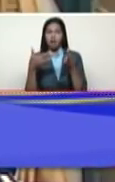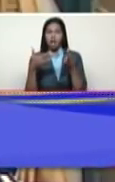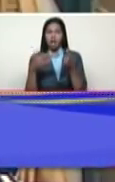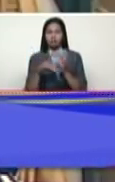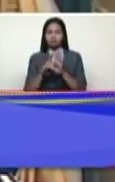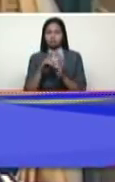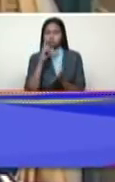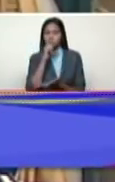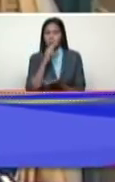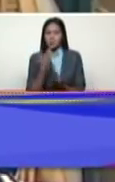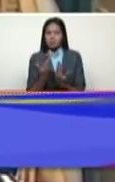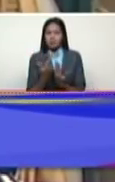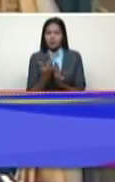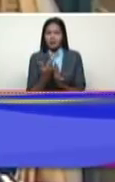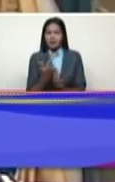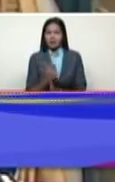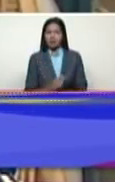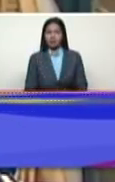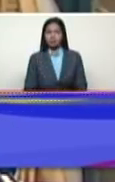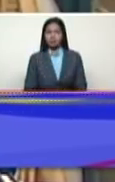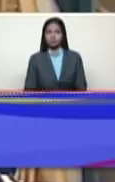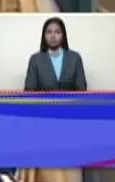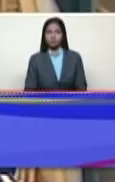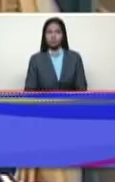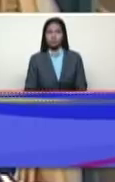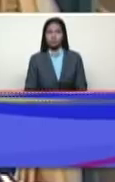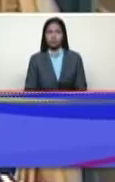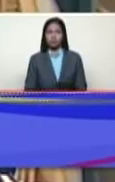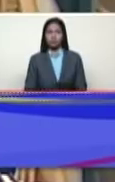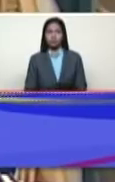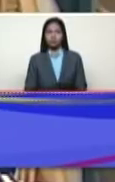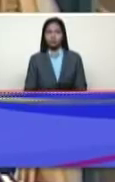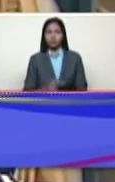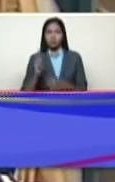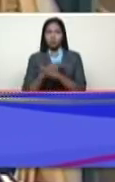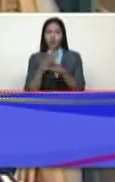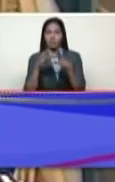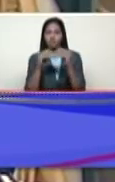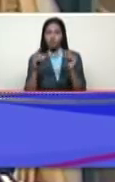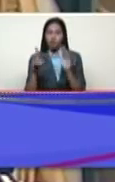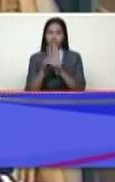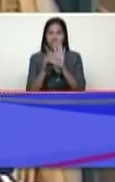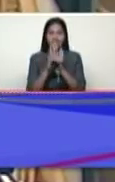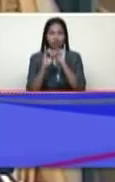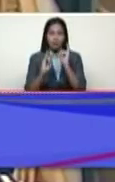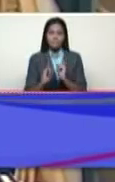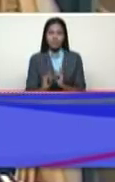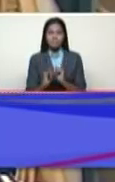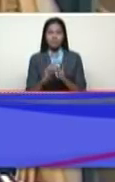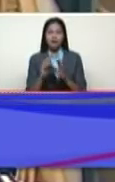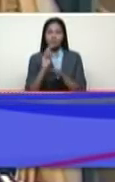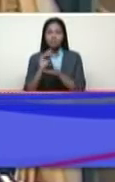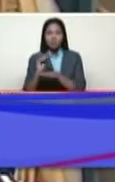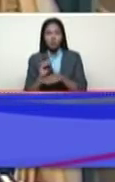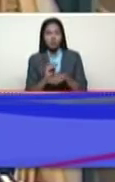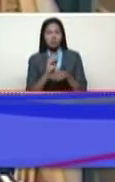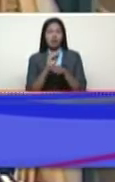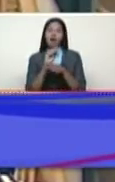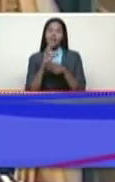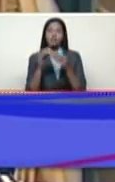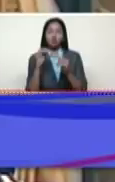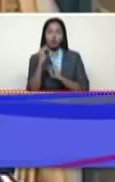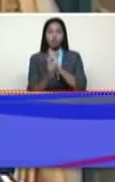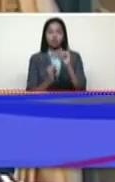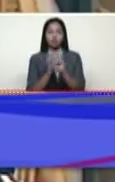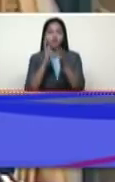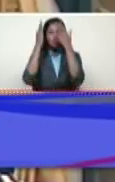ilegal que viola todo el derecho y las convenciones internacionales de protección de